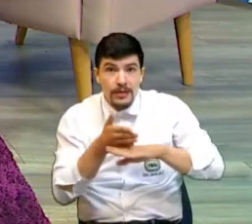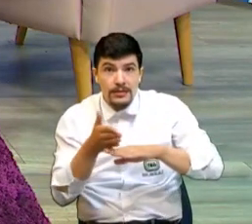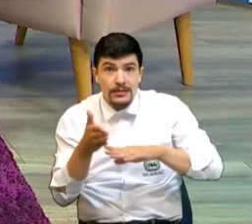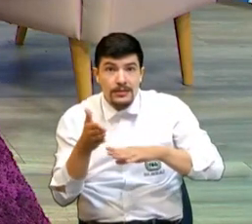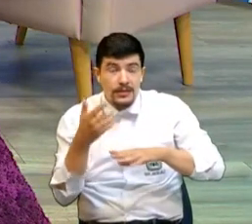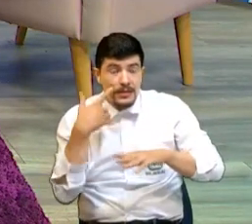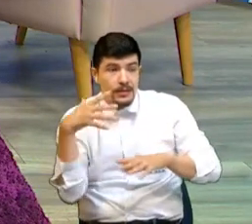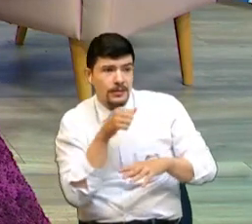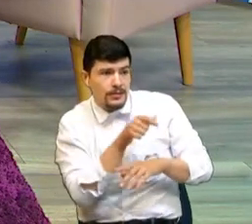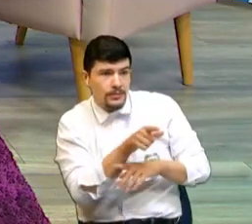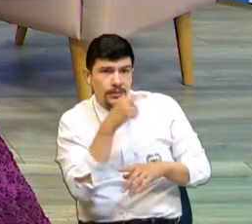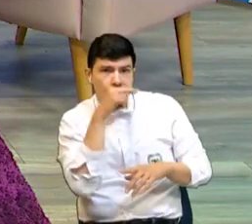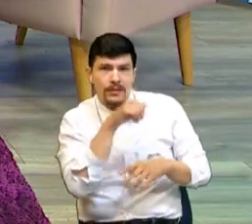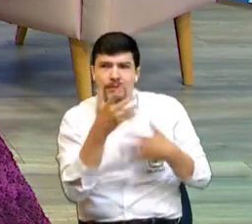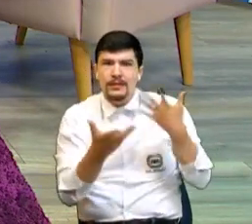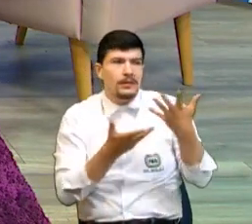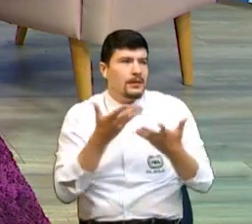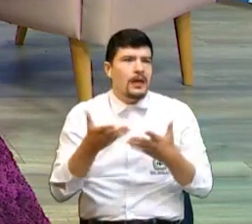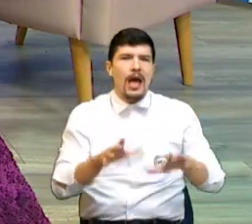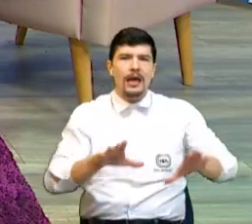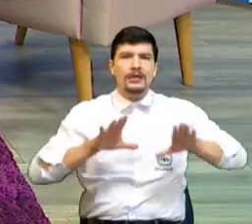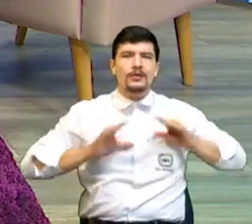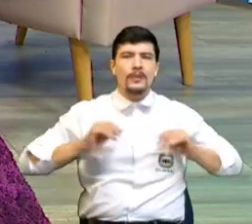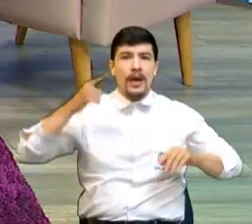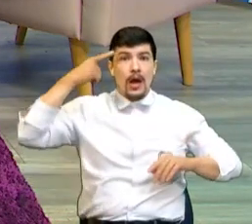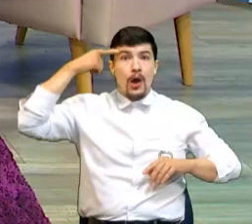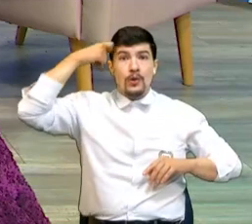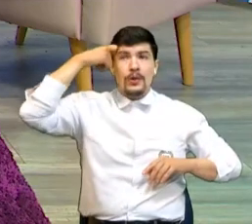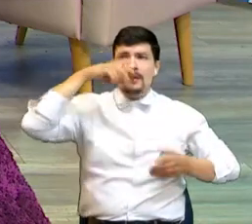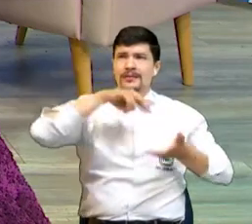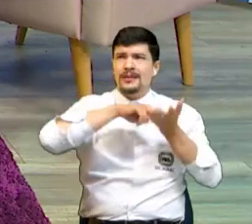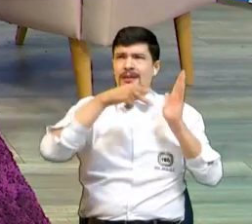se percataron, ellas asumieron un rol de haber sido